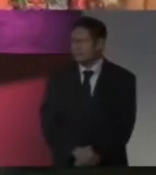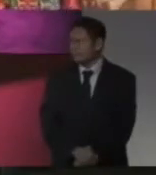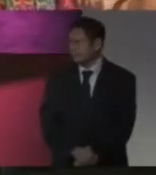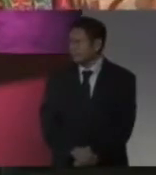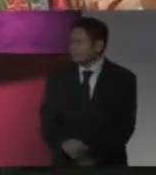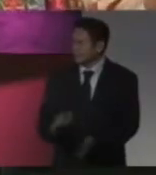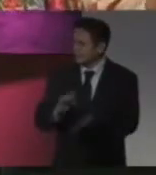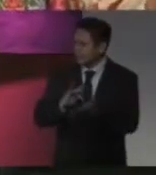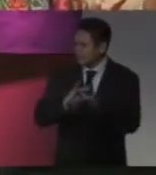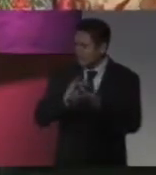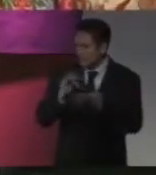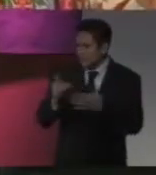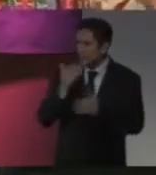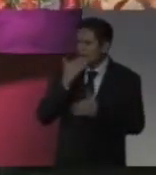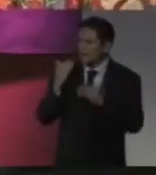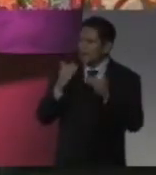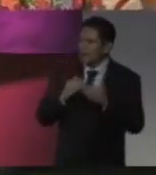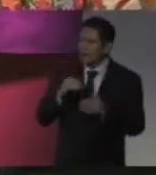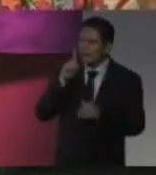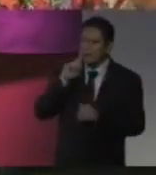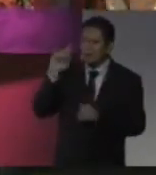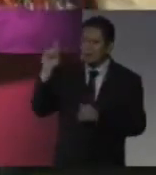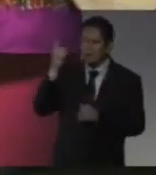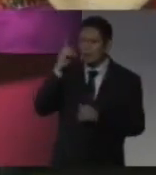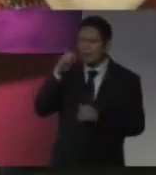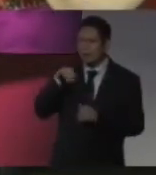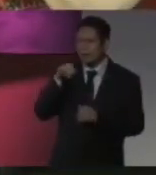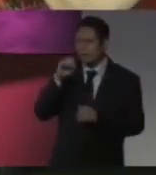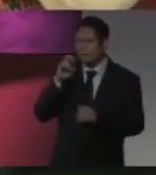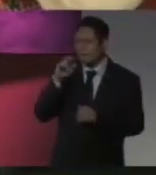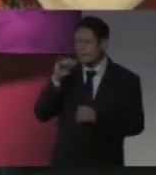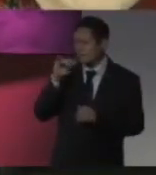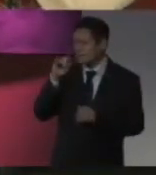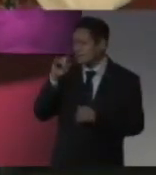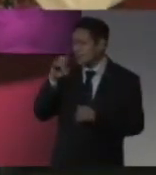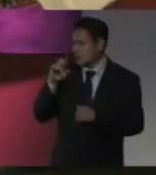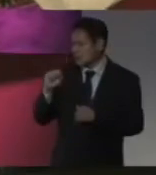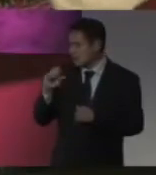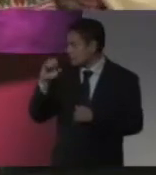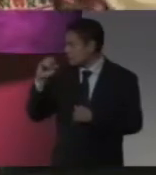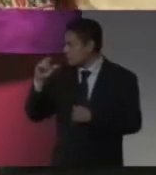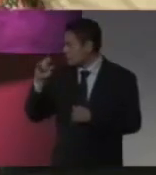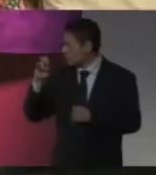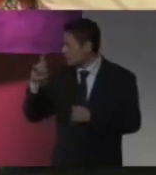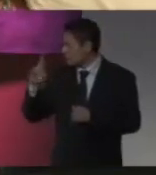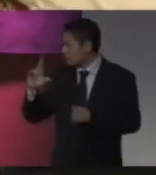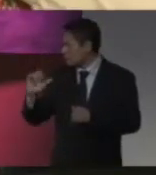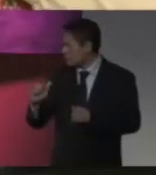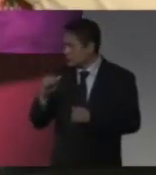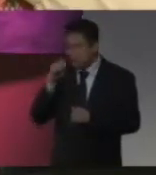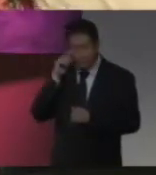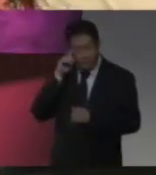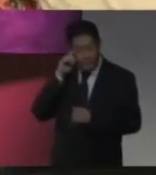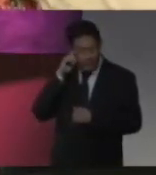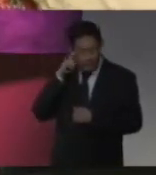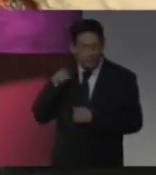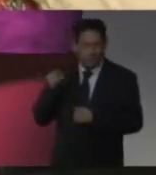Muchas gracias. Le damos la palabra a la doctora Mercedes Olivera. A ver, un poco para conectar con lo que dijo